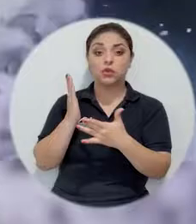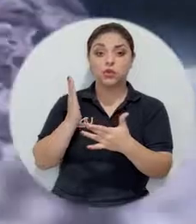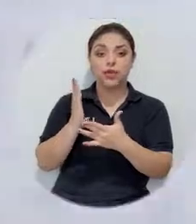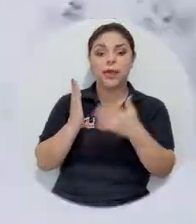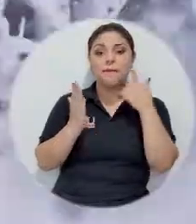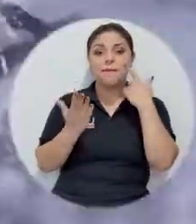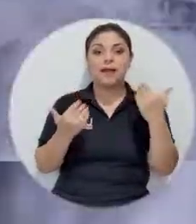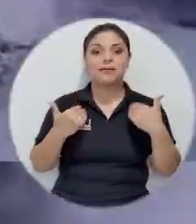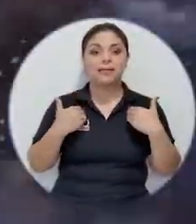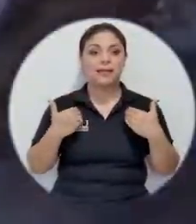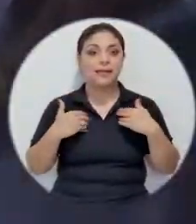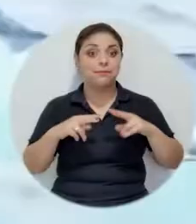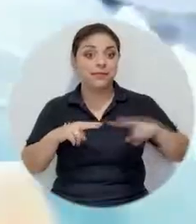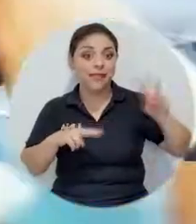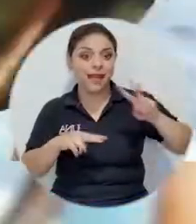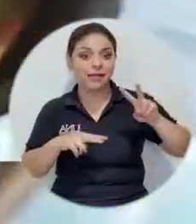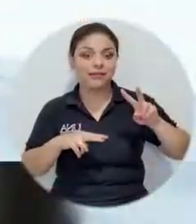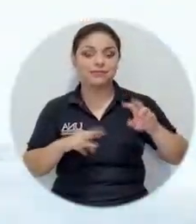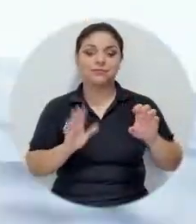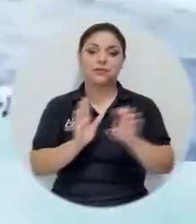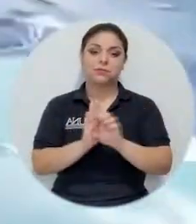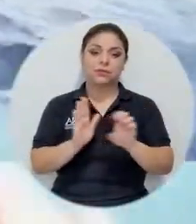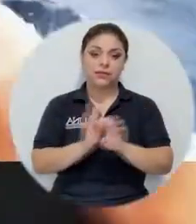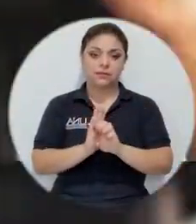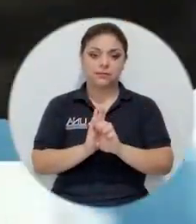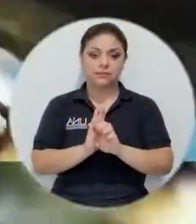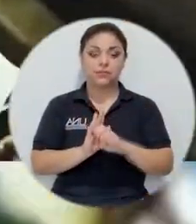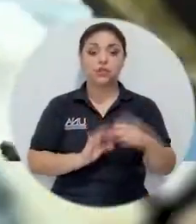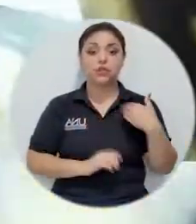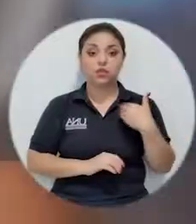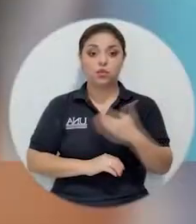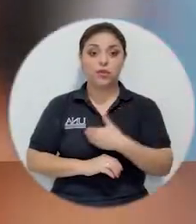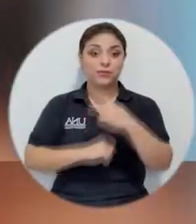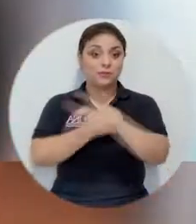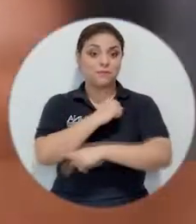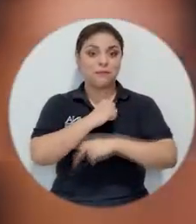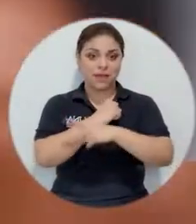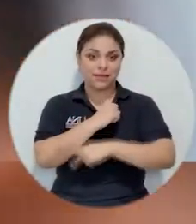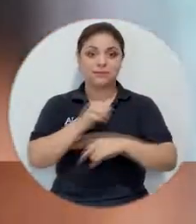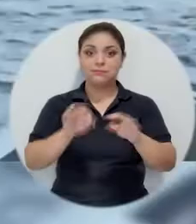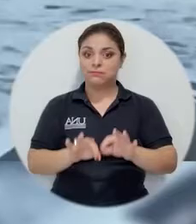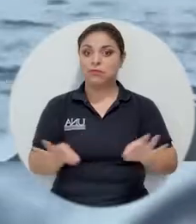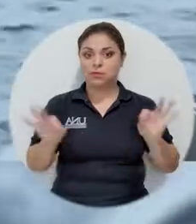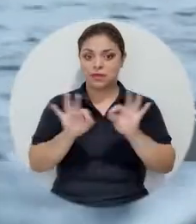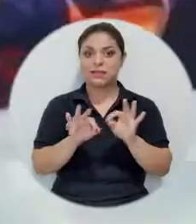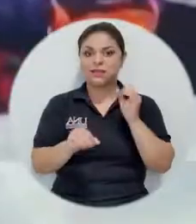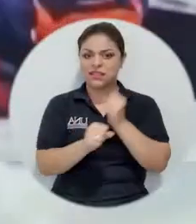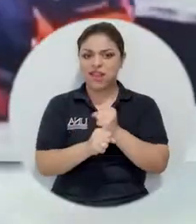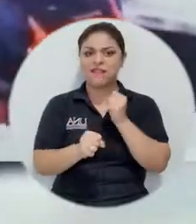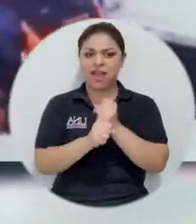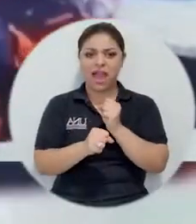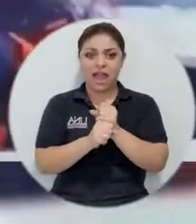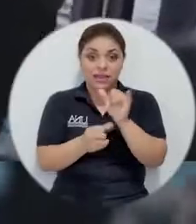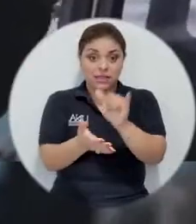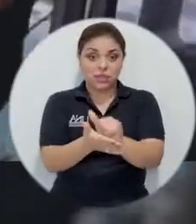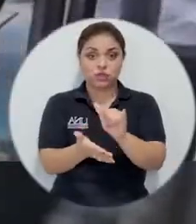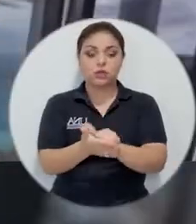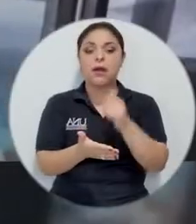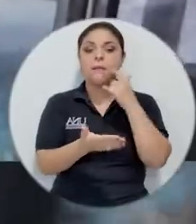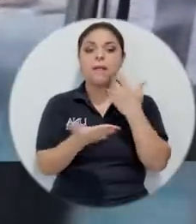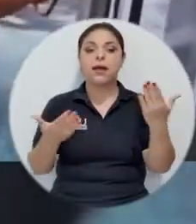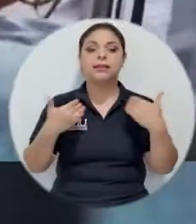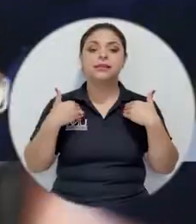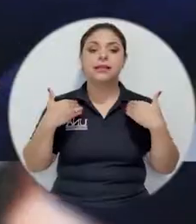buscar obtener ventajas. Entonces, por ejemplo, para nuestro país es muy importante trabajar esa dimensión para poder